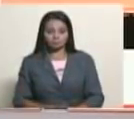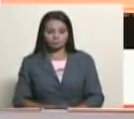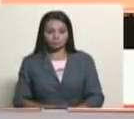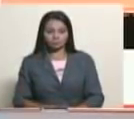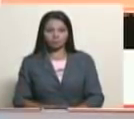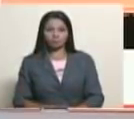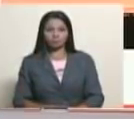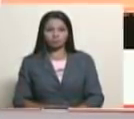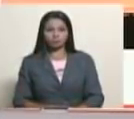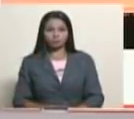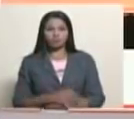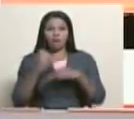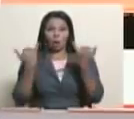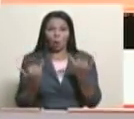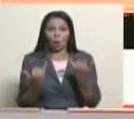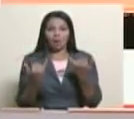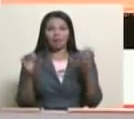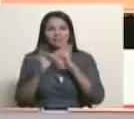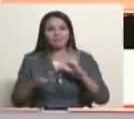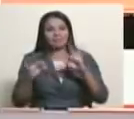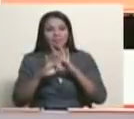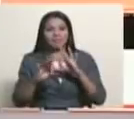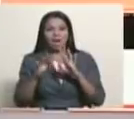Ahora, eso no es nada si lo comparamos como